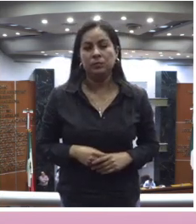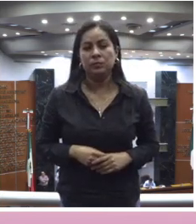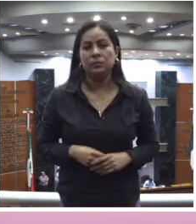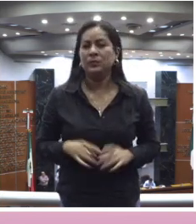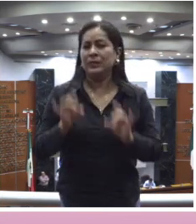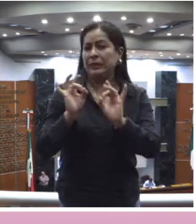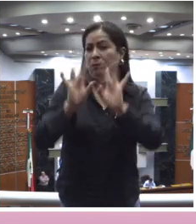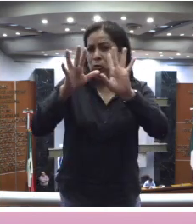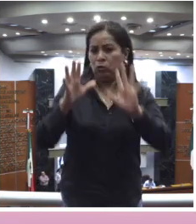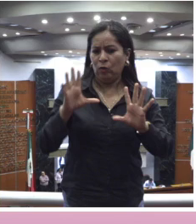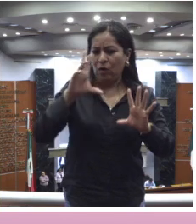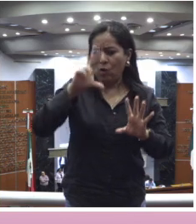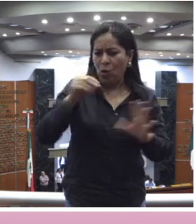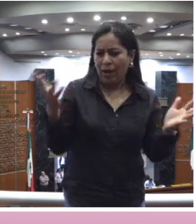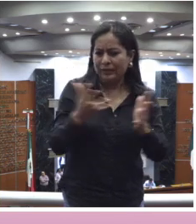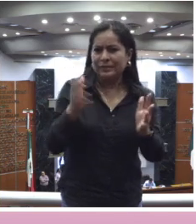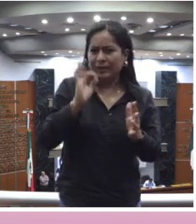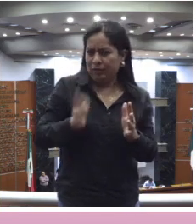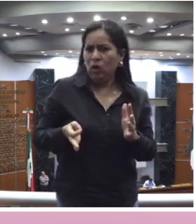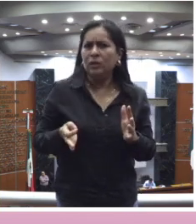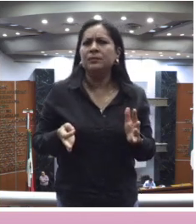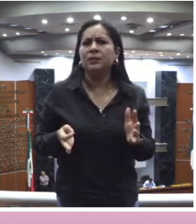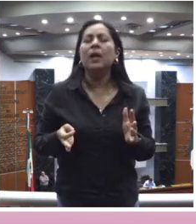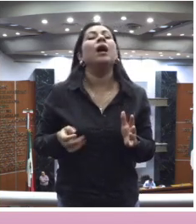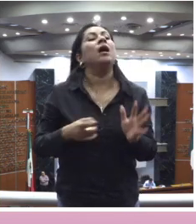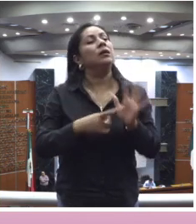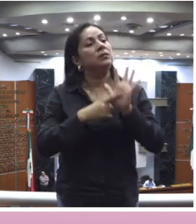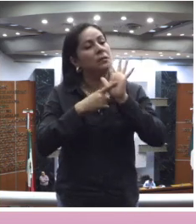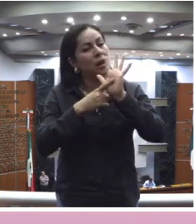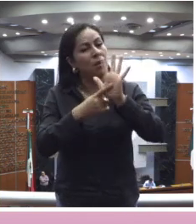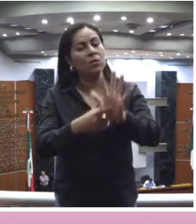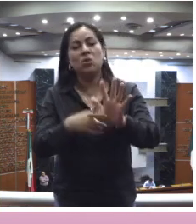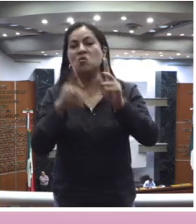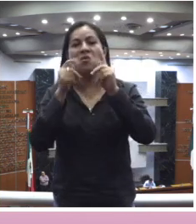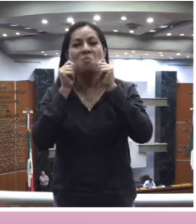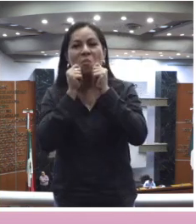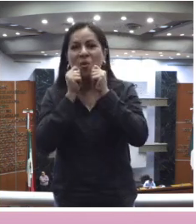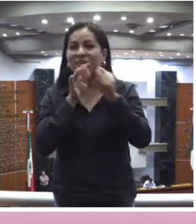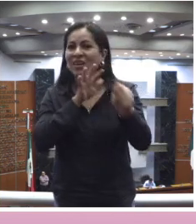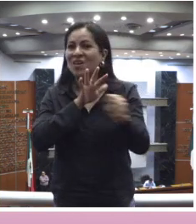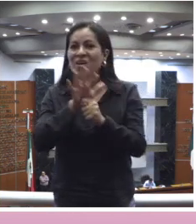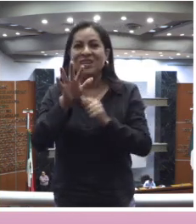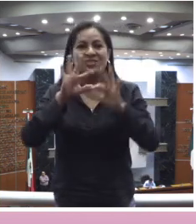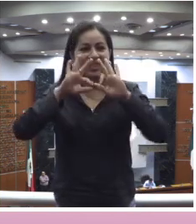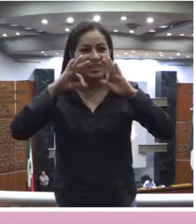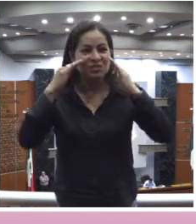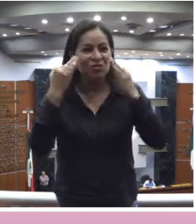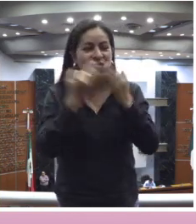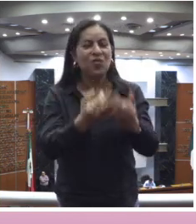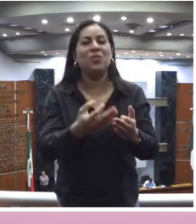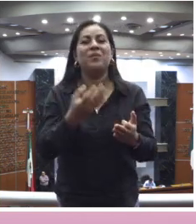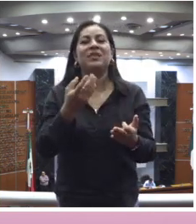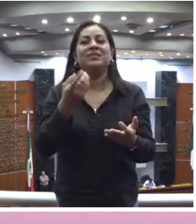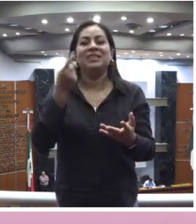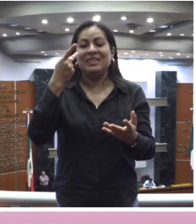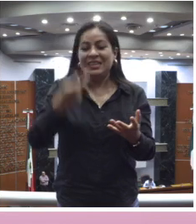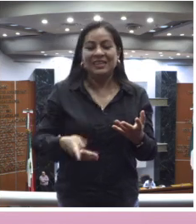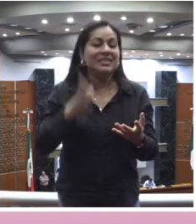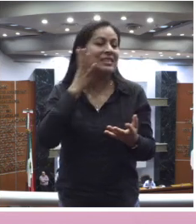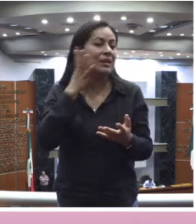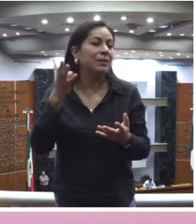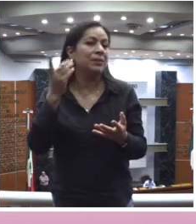en caso de no hacerlo, se estará evidenciando que no importa cuáles sean los argumentos de estos